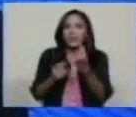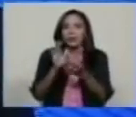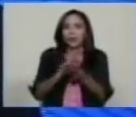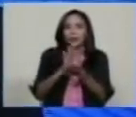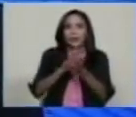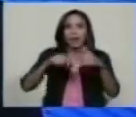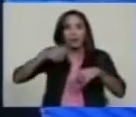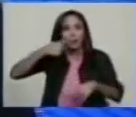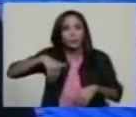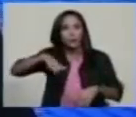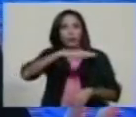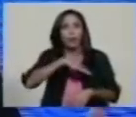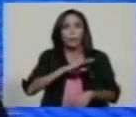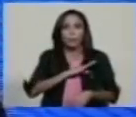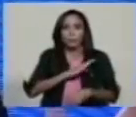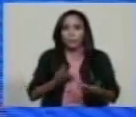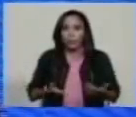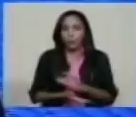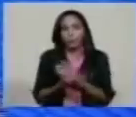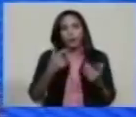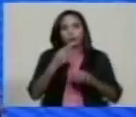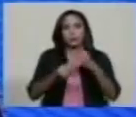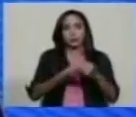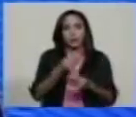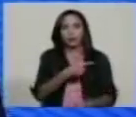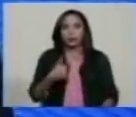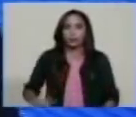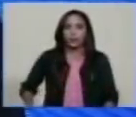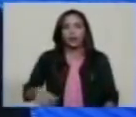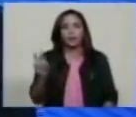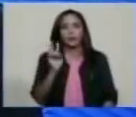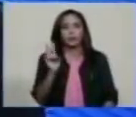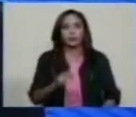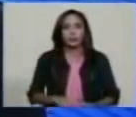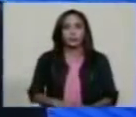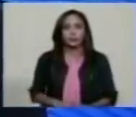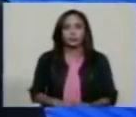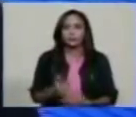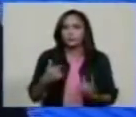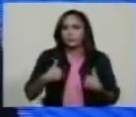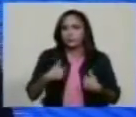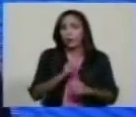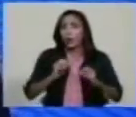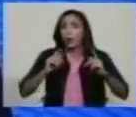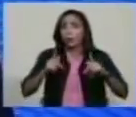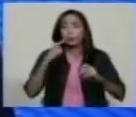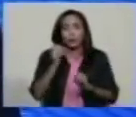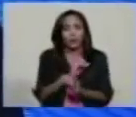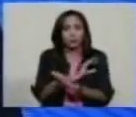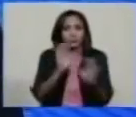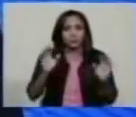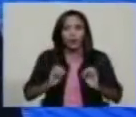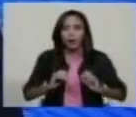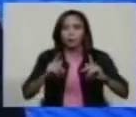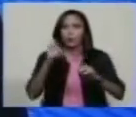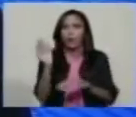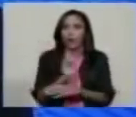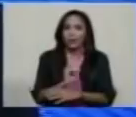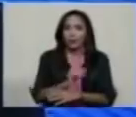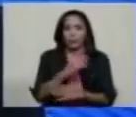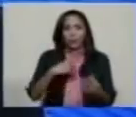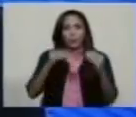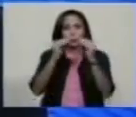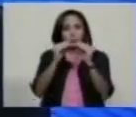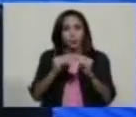nuestra población, a nuestro pueblo, y eso lo está haciendo China y lo está haciendo Venezuela. Creo que es la oportunidad de oro, presidente, para que seamos